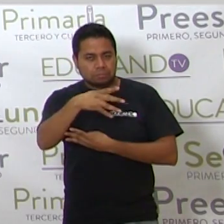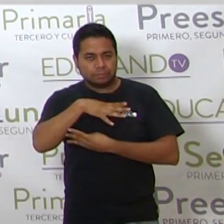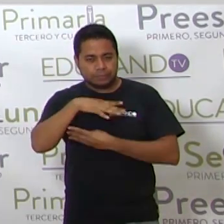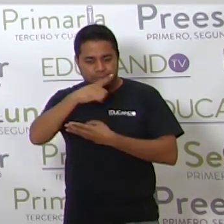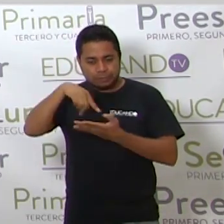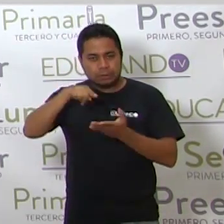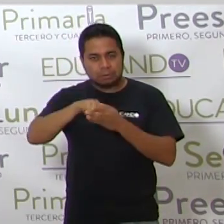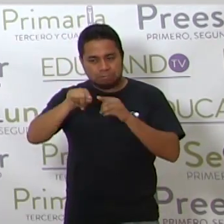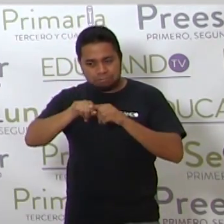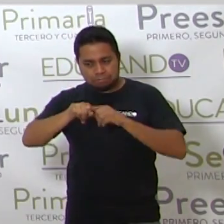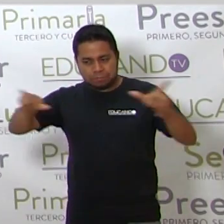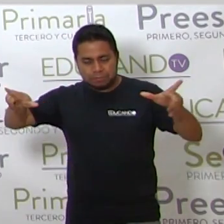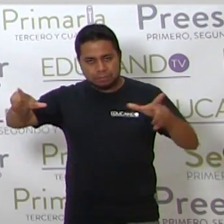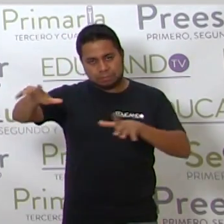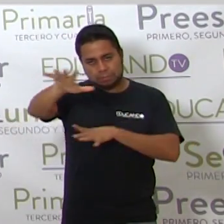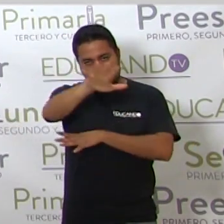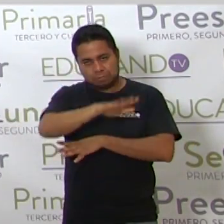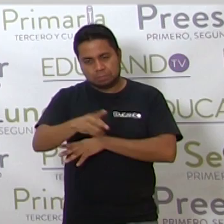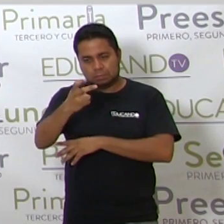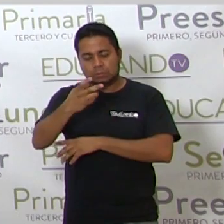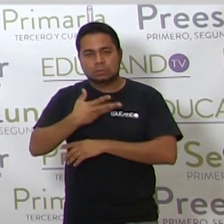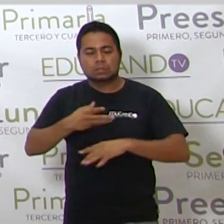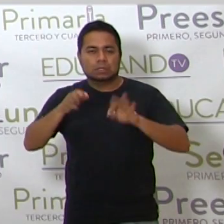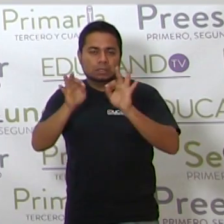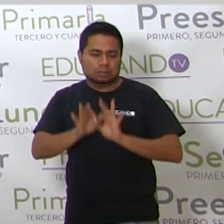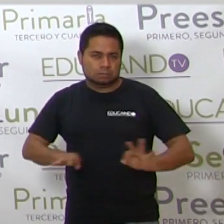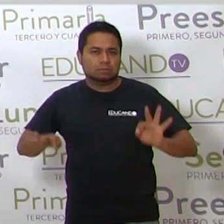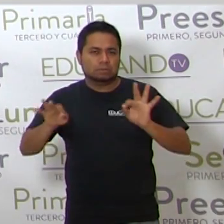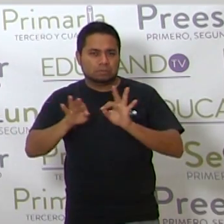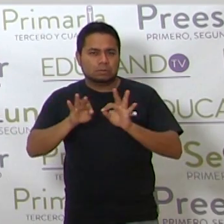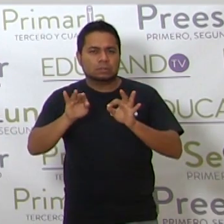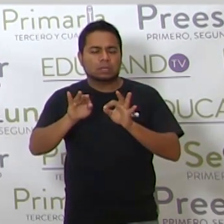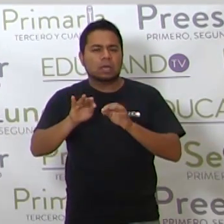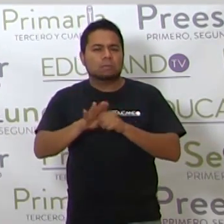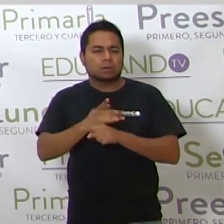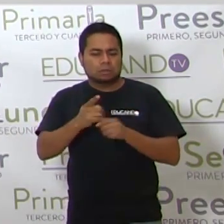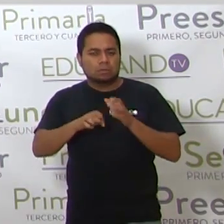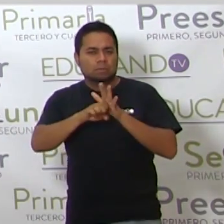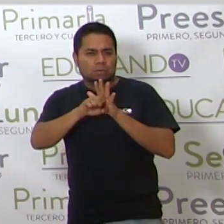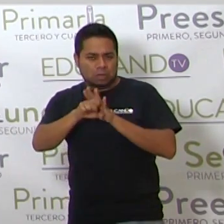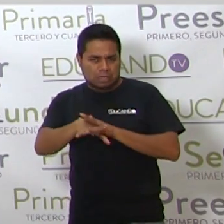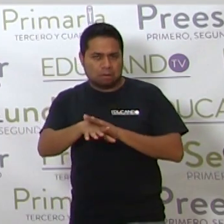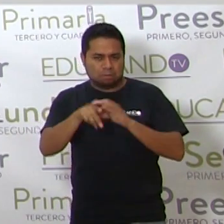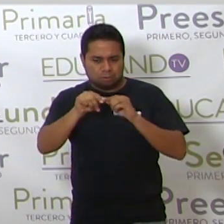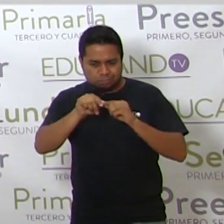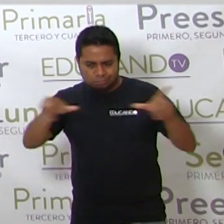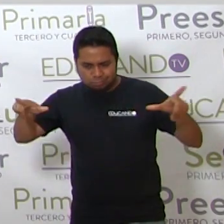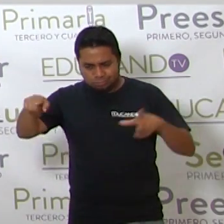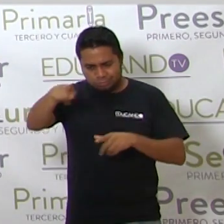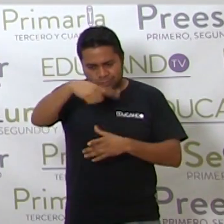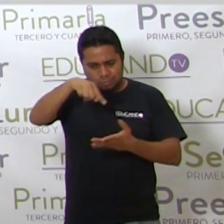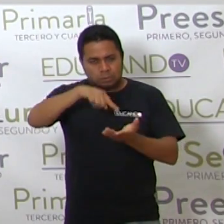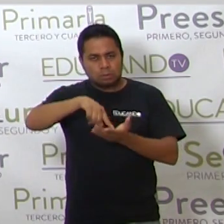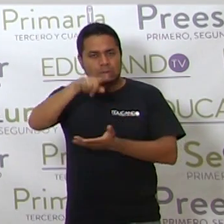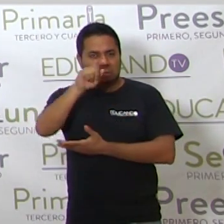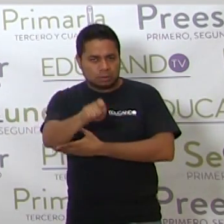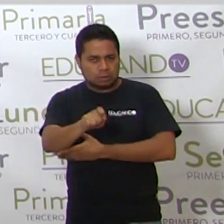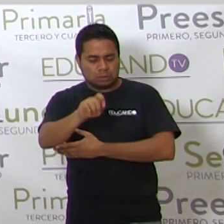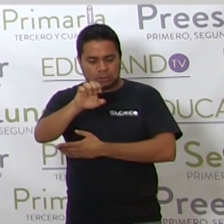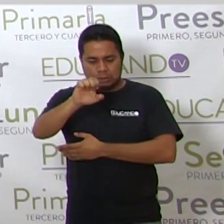escenografía parte fundamental porque las escenas la escenografía es la descripción